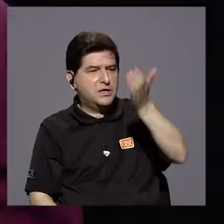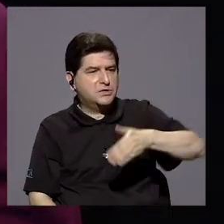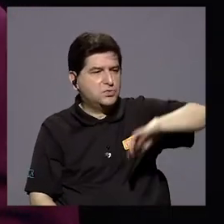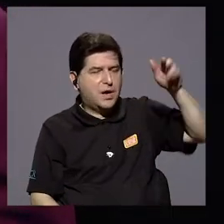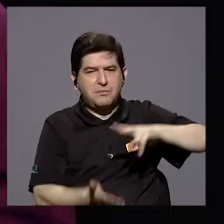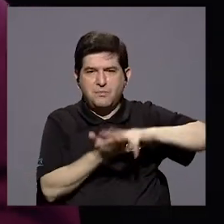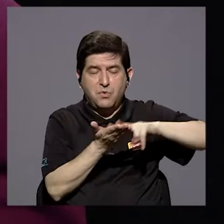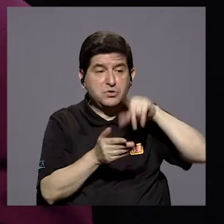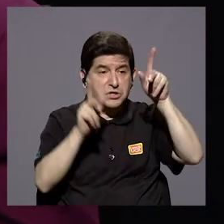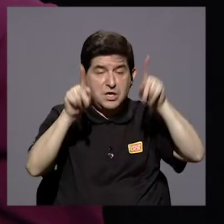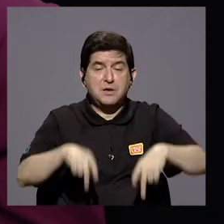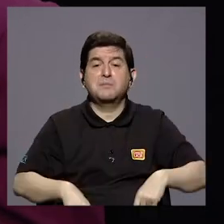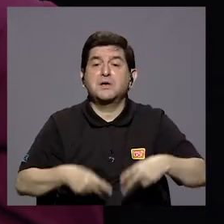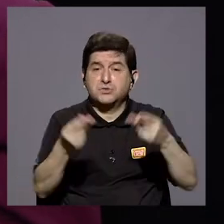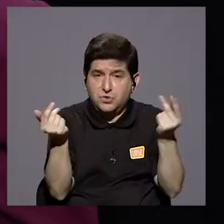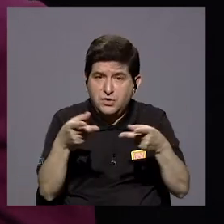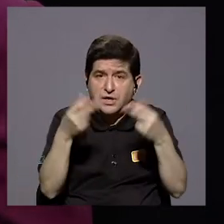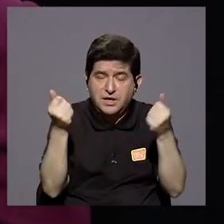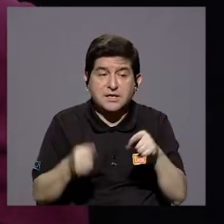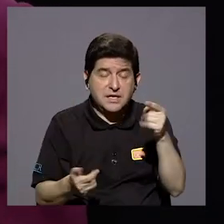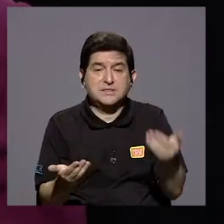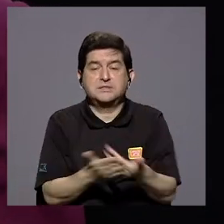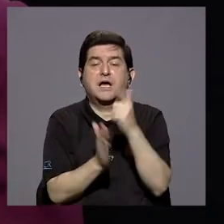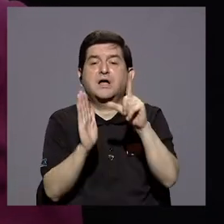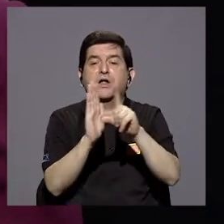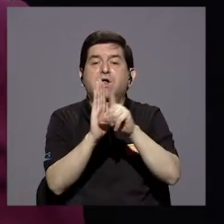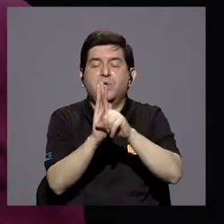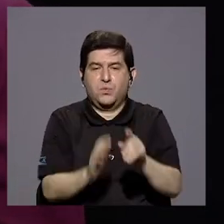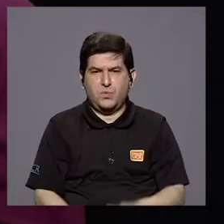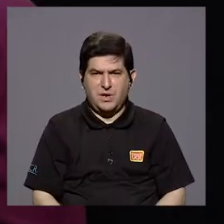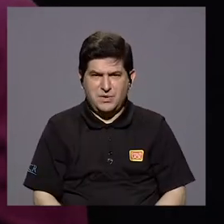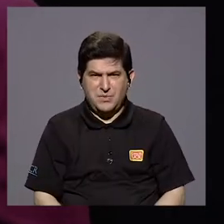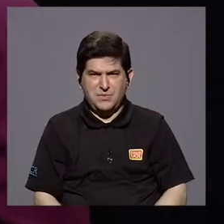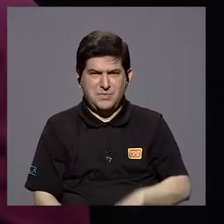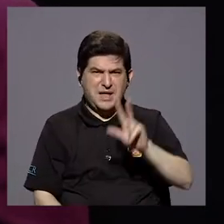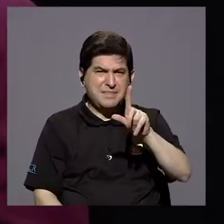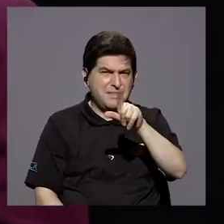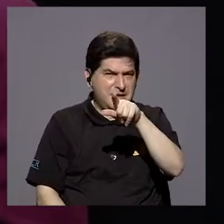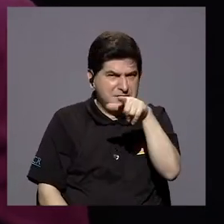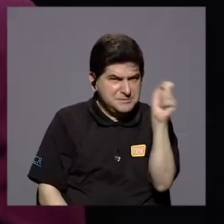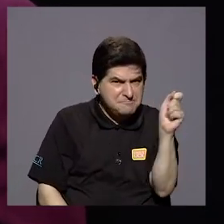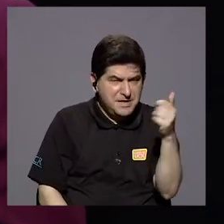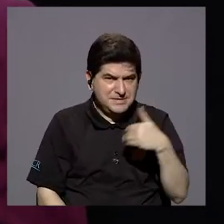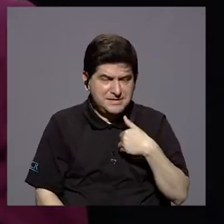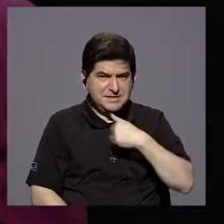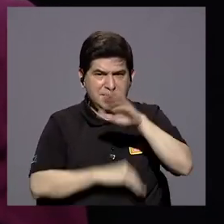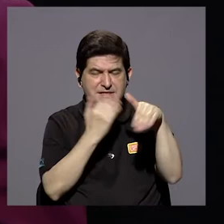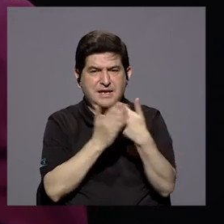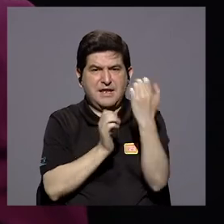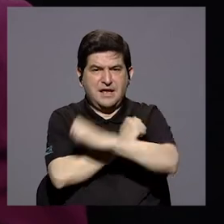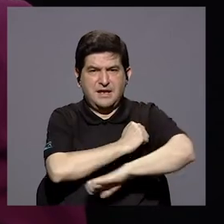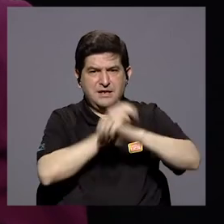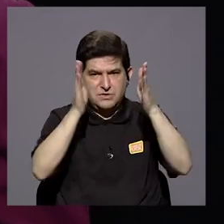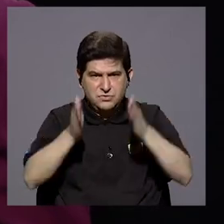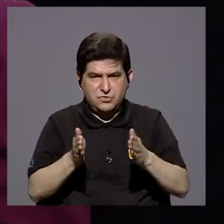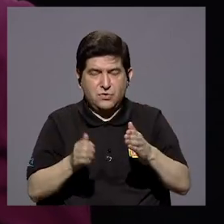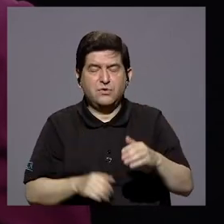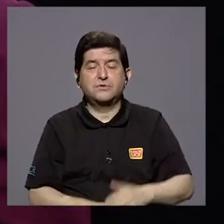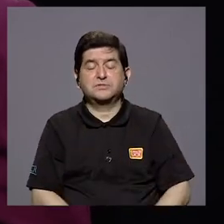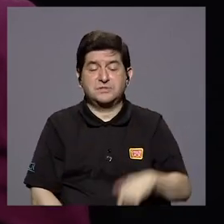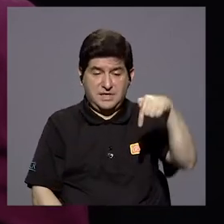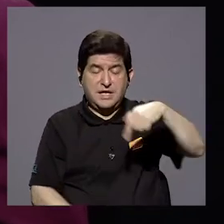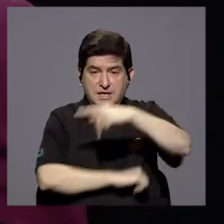ahí, va a gastar. Y con esta nueva ley le vamos a dar, en lugar de 3 meses, que tienen todos los extranjeros aquí en Costa